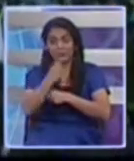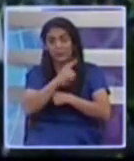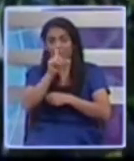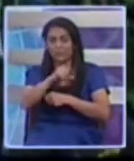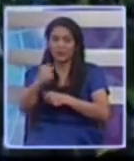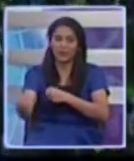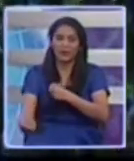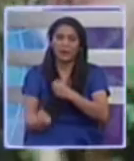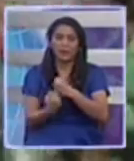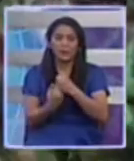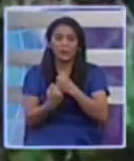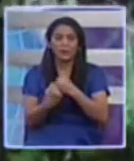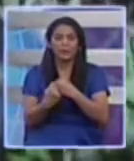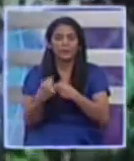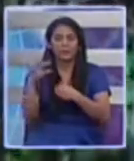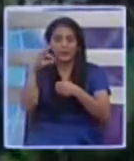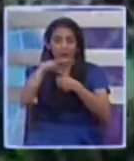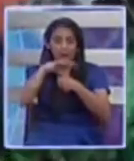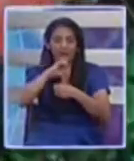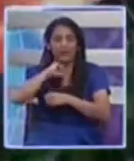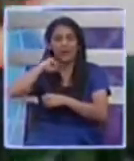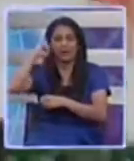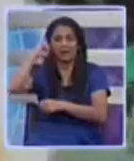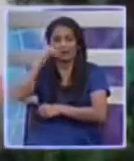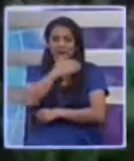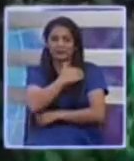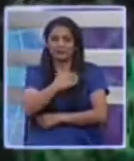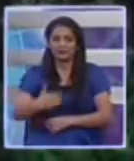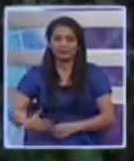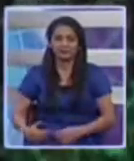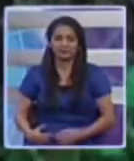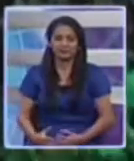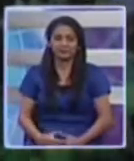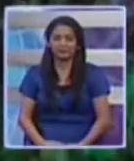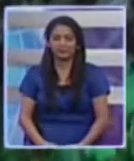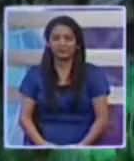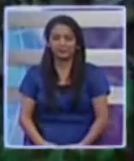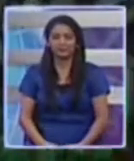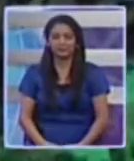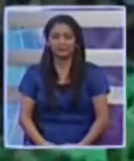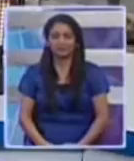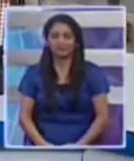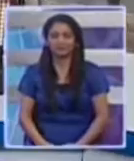para llegar a la presidencia de la República. Hernán Samaniego, Telerama Noticias.